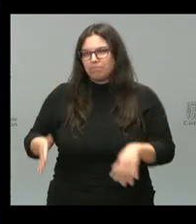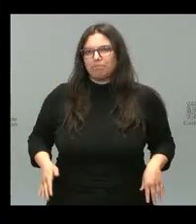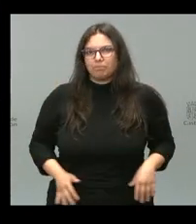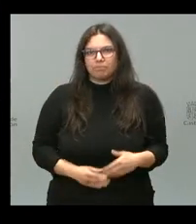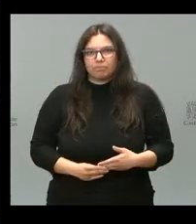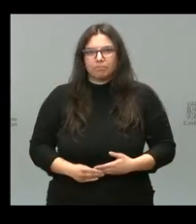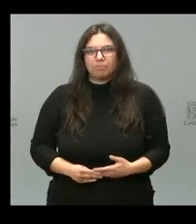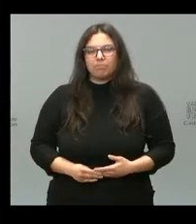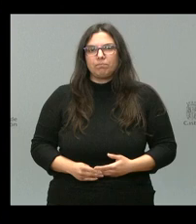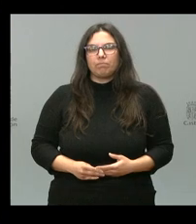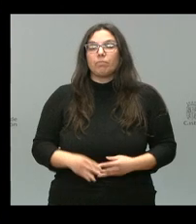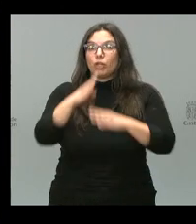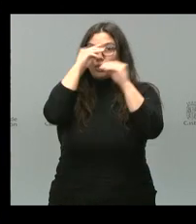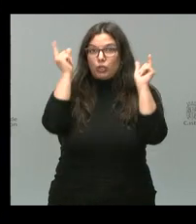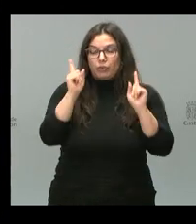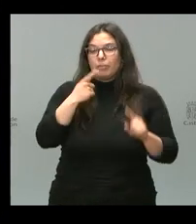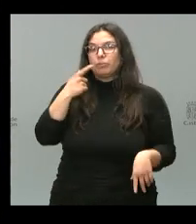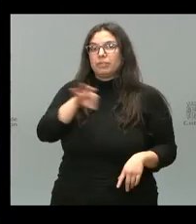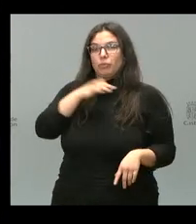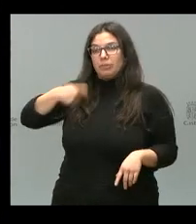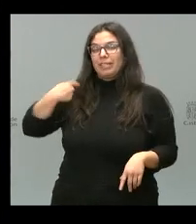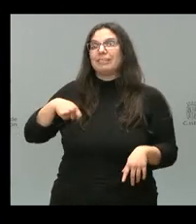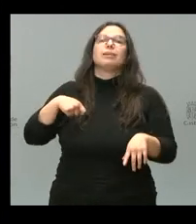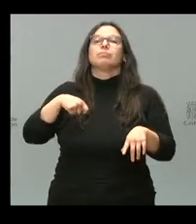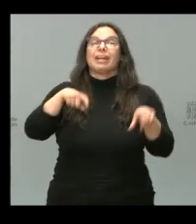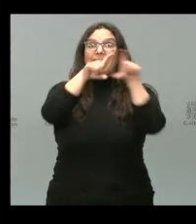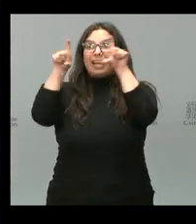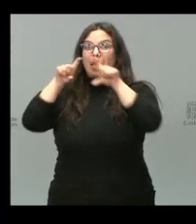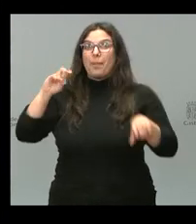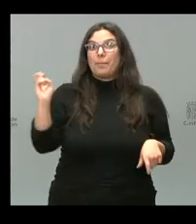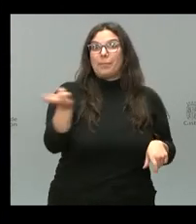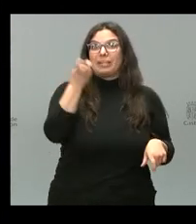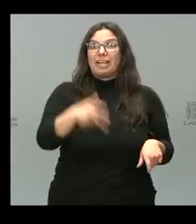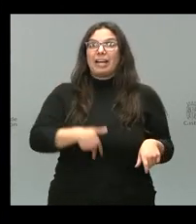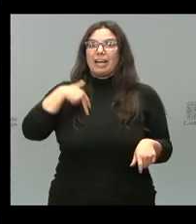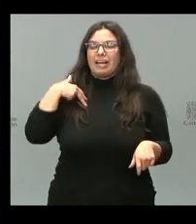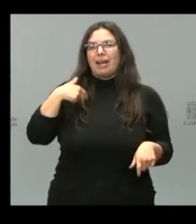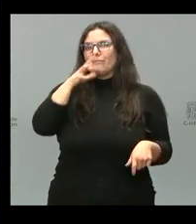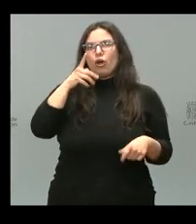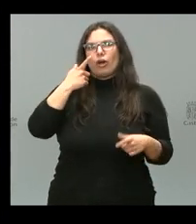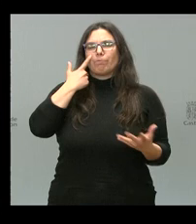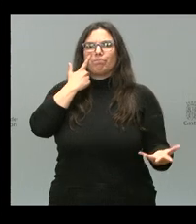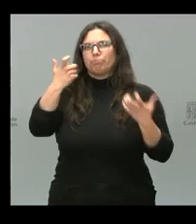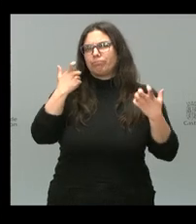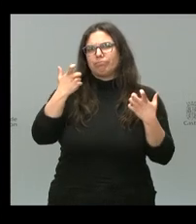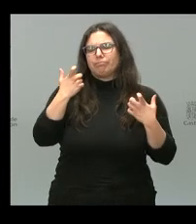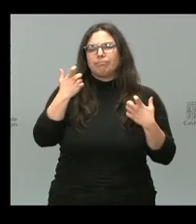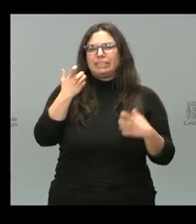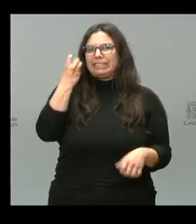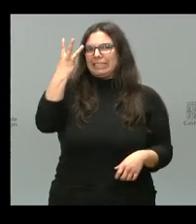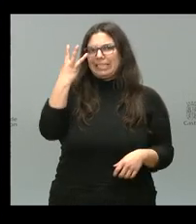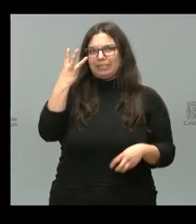no podemos asociar querido presidente que el tejido empresarial de forma general se encuentra marcado por los tres grandes escollos